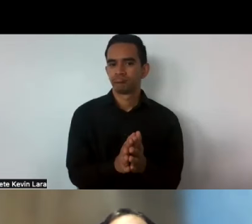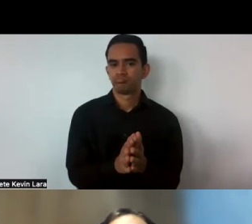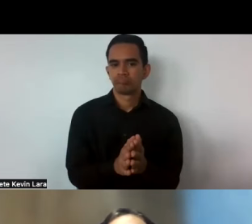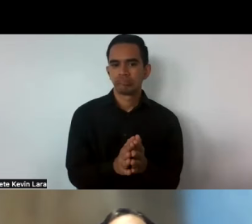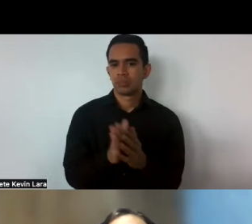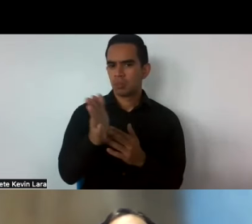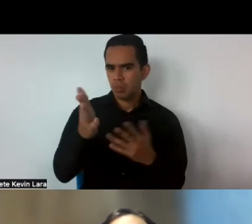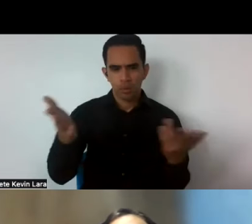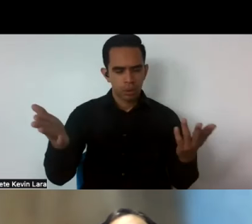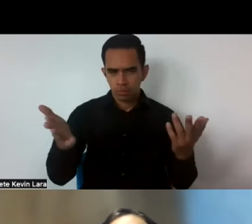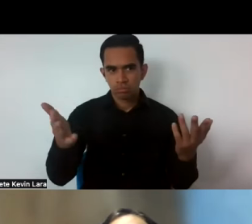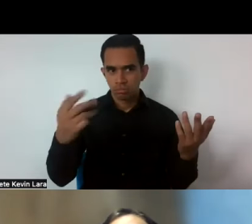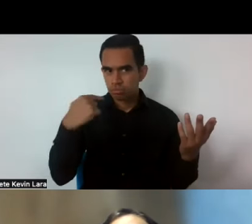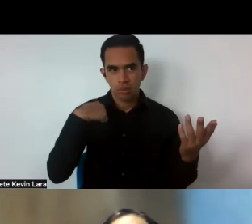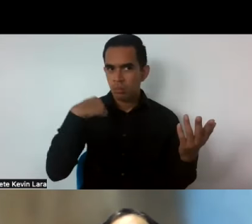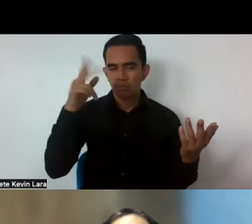escucharla?